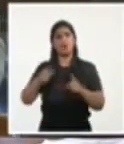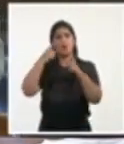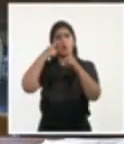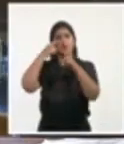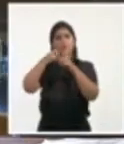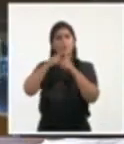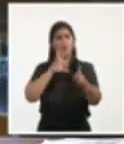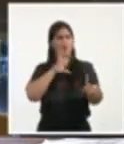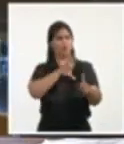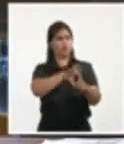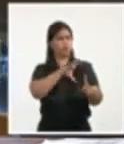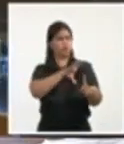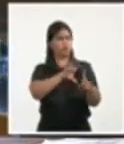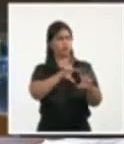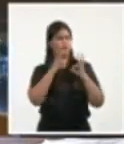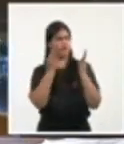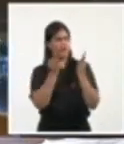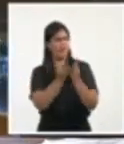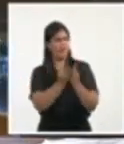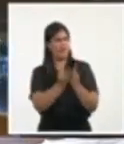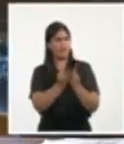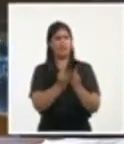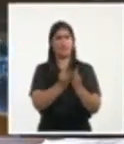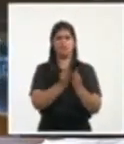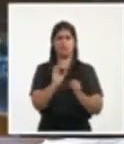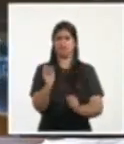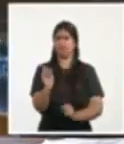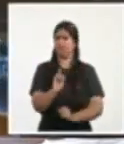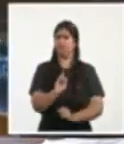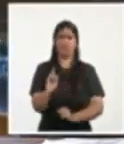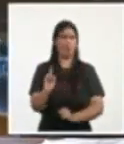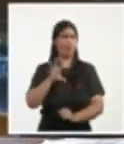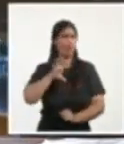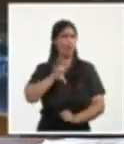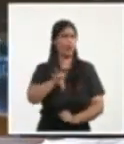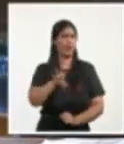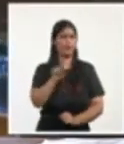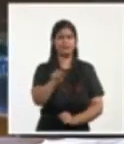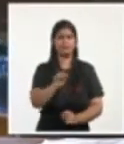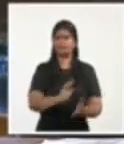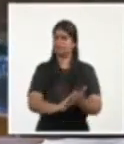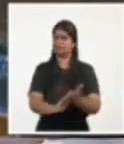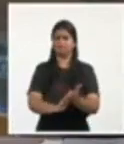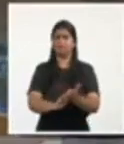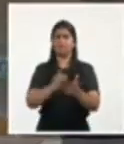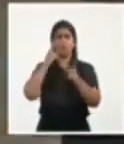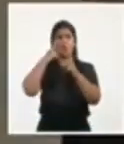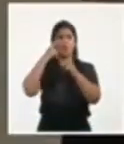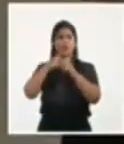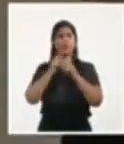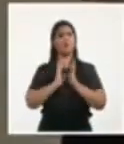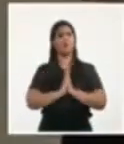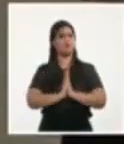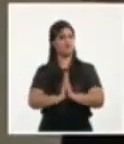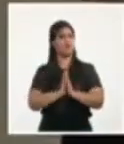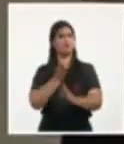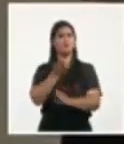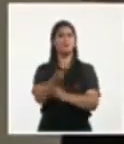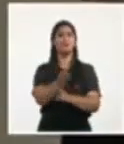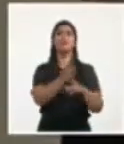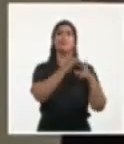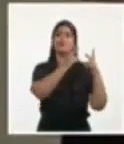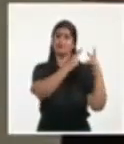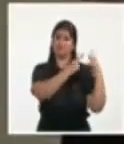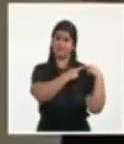o culparla ante un enemigo tan contagioso como el virus, pero sí llamamos una vez más a la responsabilidad de